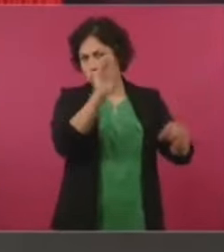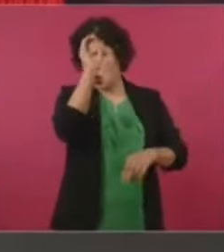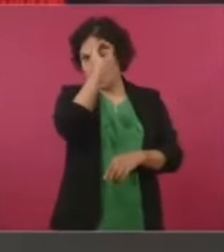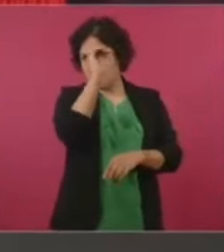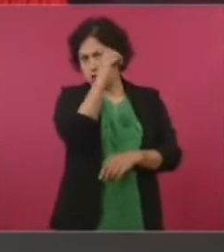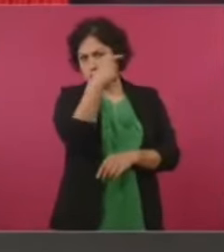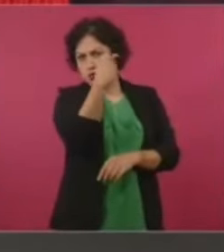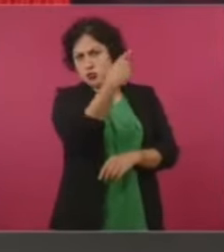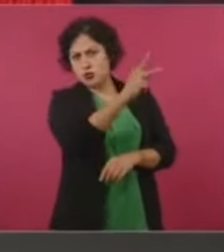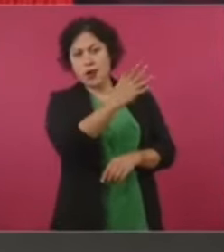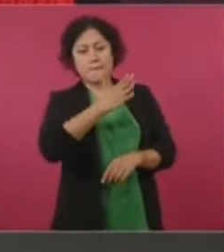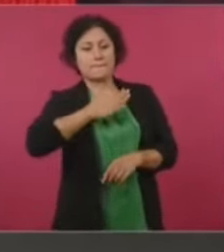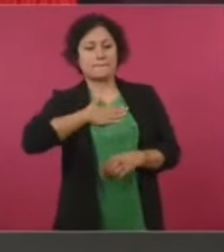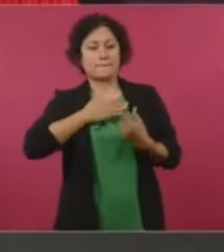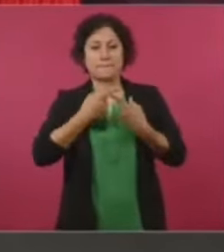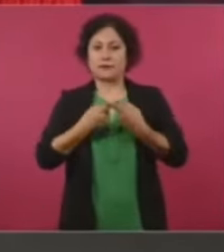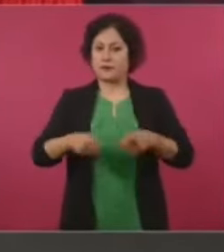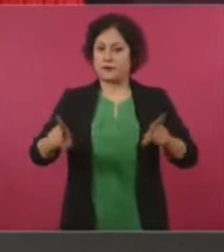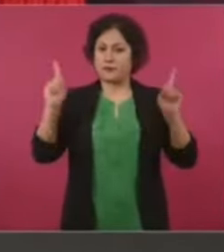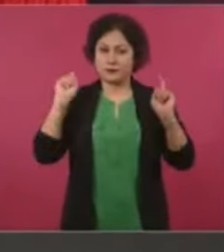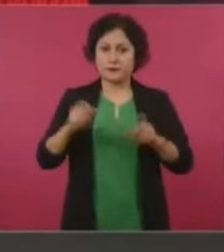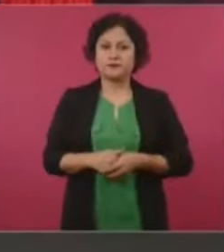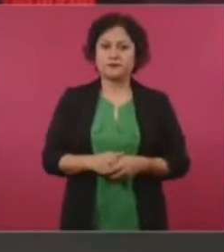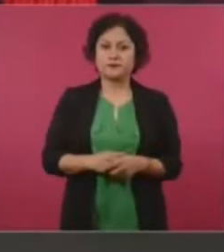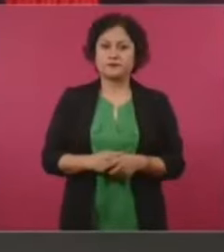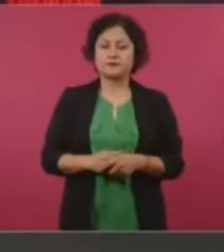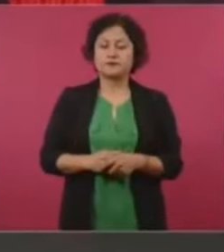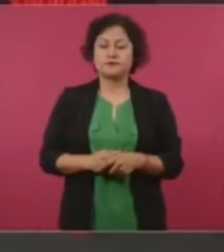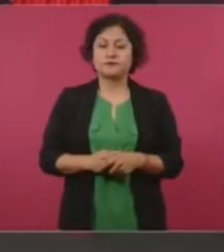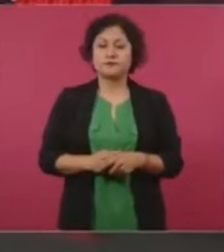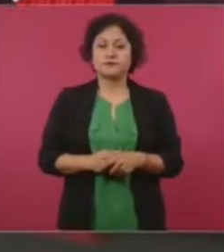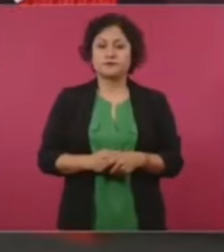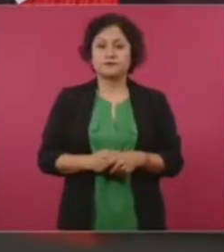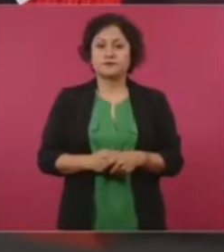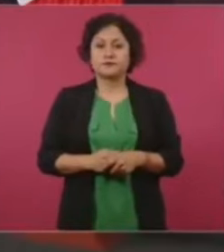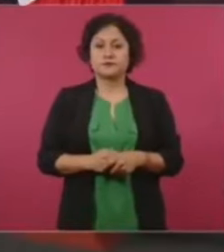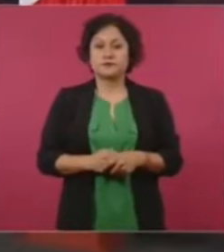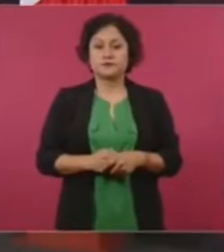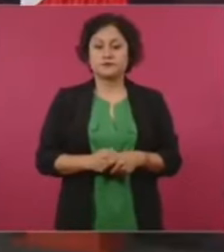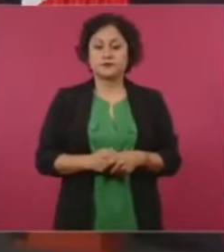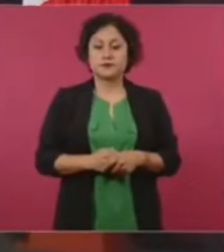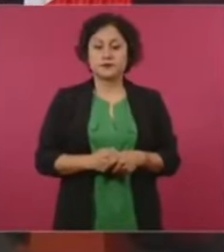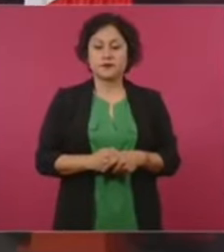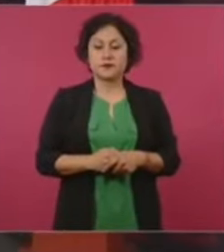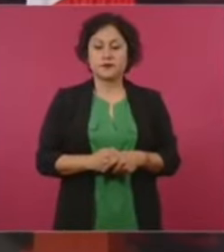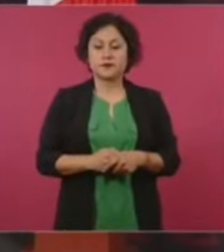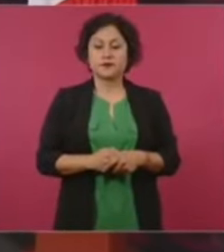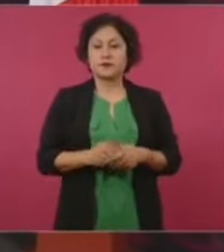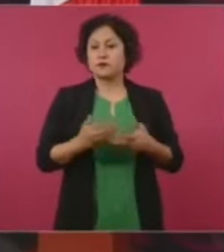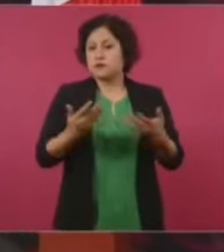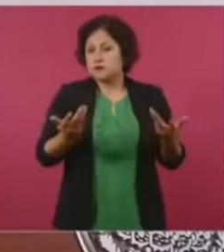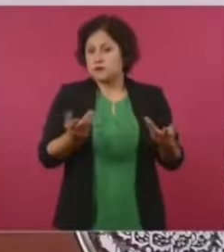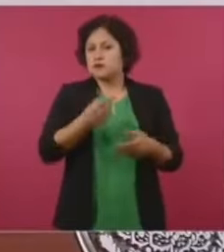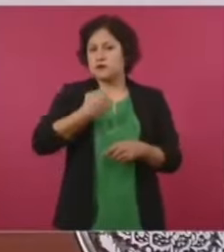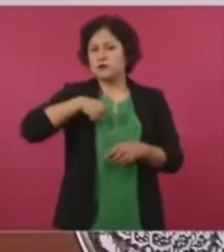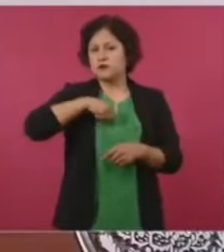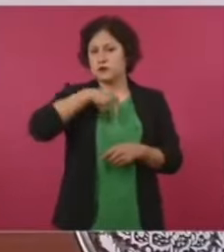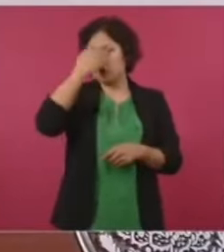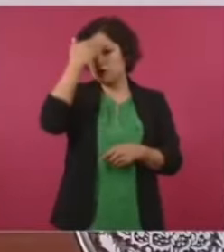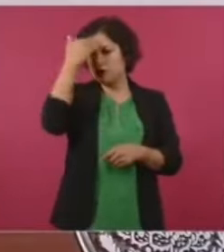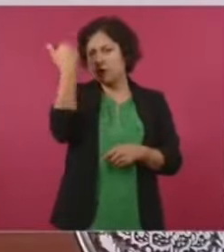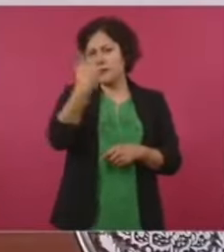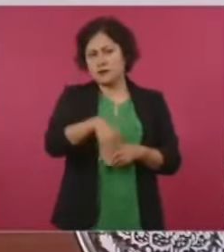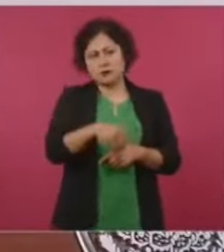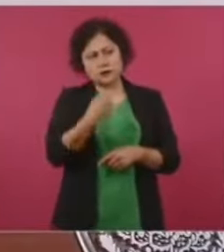importante recordar que en un sistema democrático, existen diferentes opiniones y posturas sobre diversos temas. Es natural que